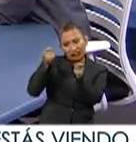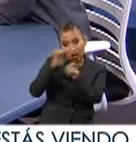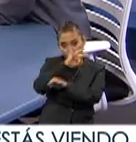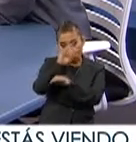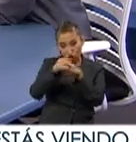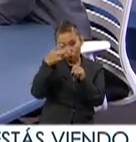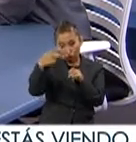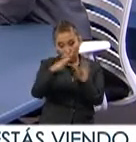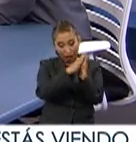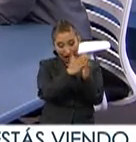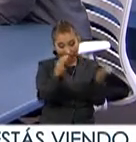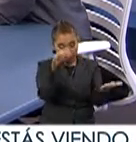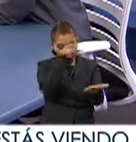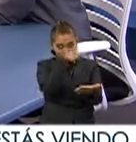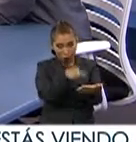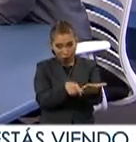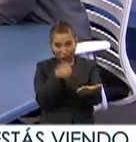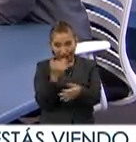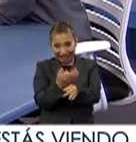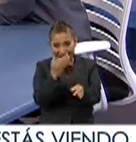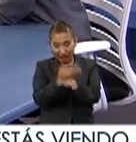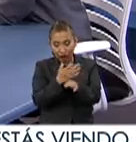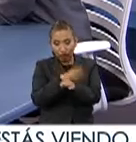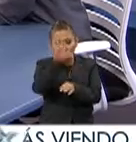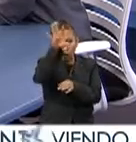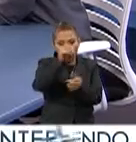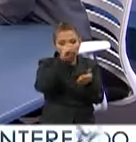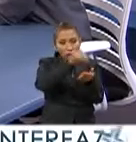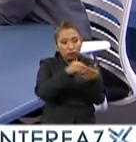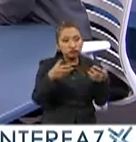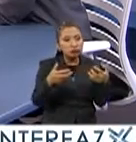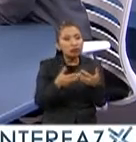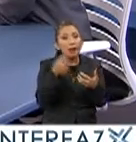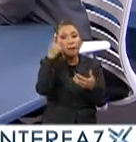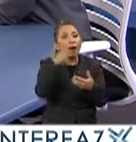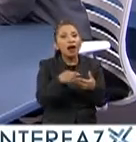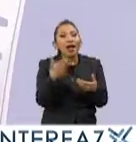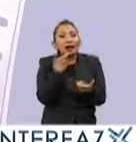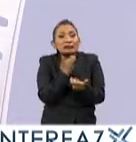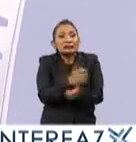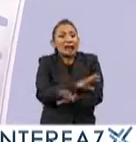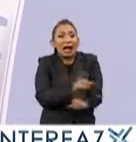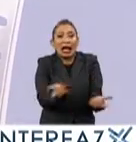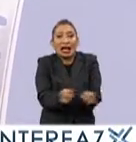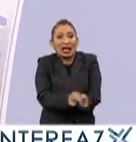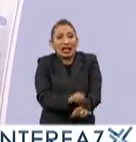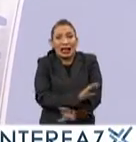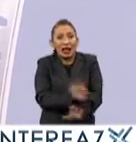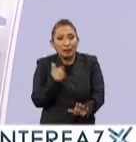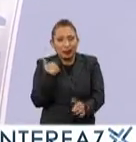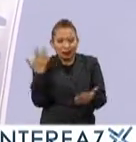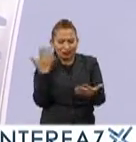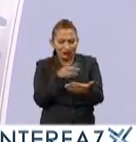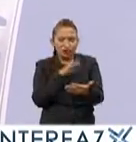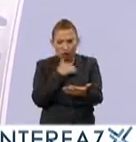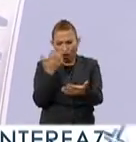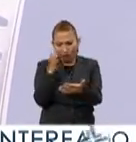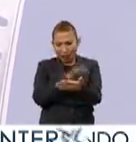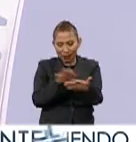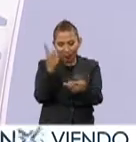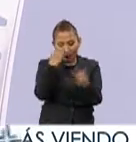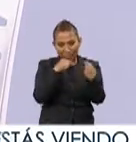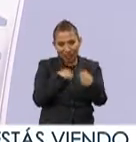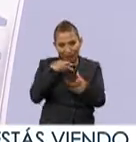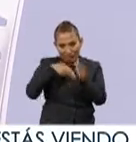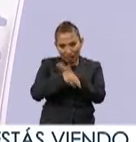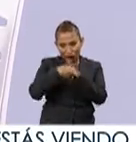este caso de este libro en particular, todo confluye simplemente para hacernos reír. A mí me sorprendió, estuve releyendo cuando venía para